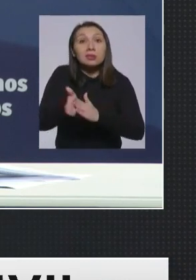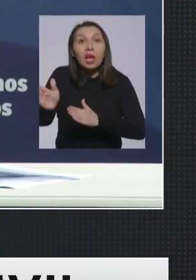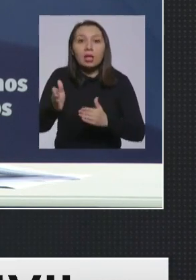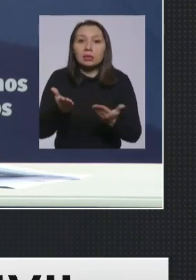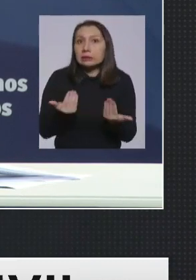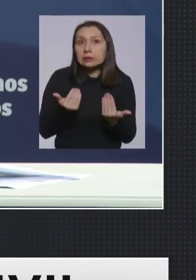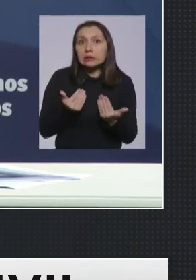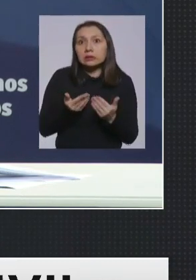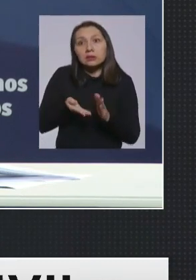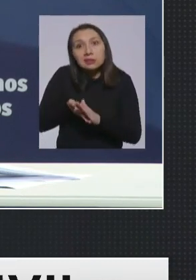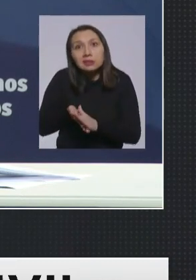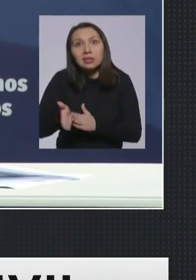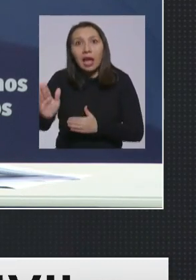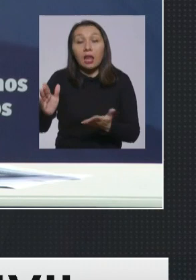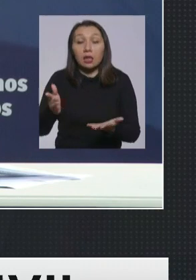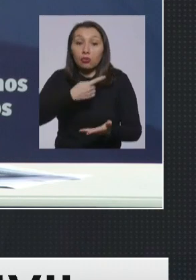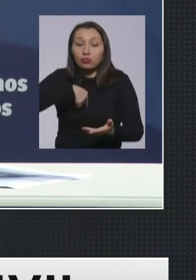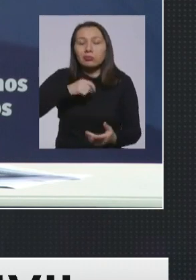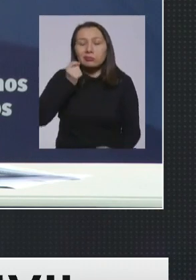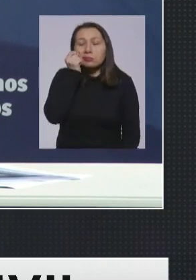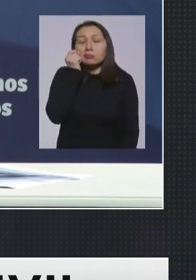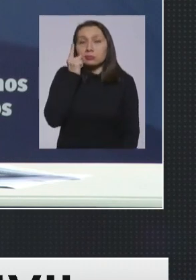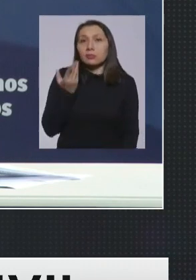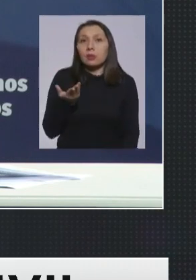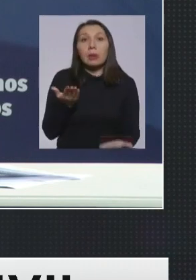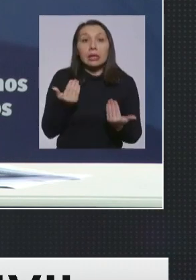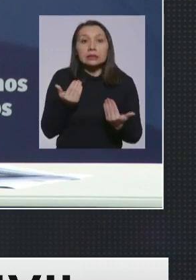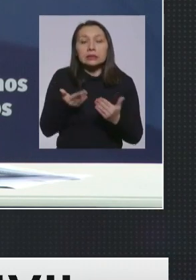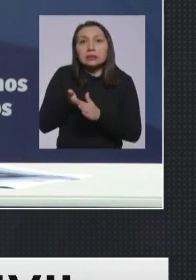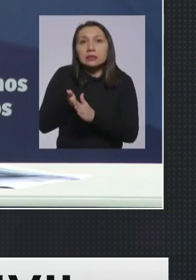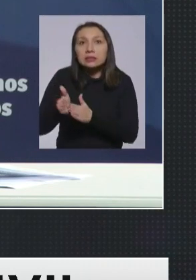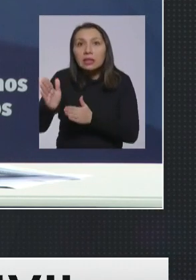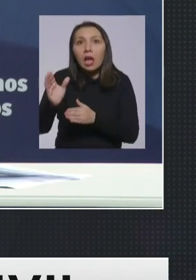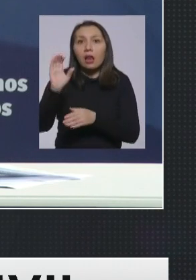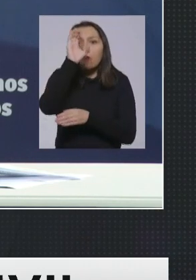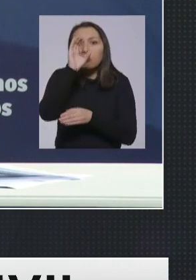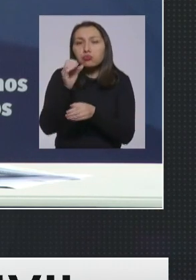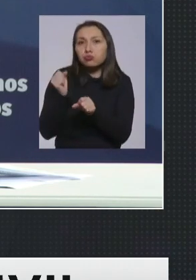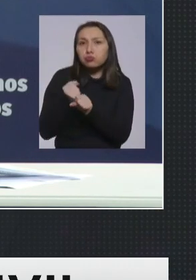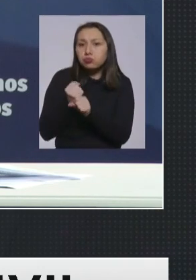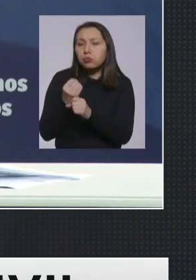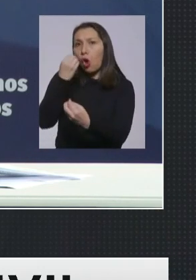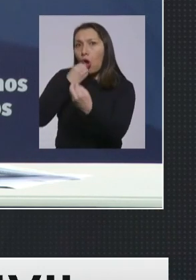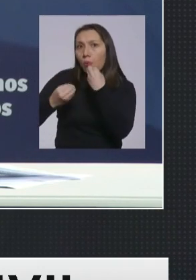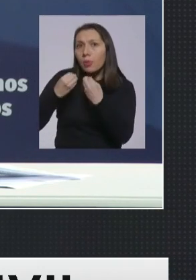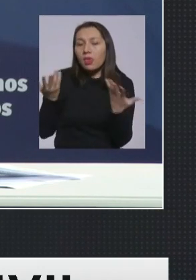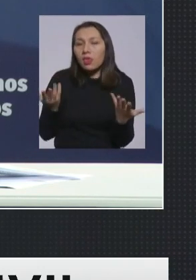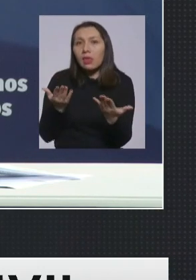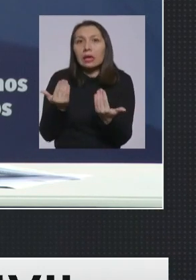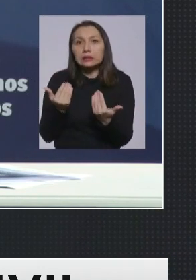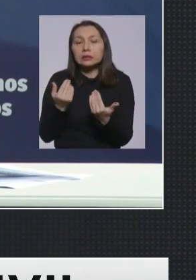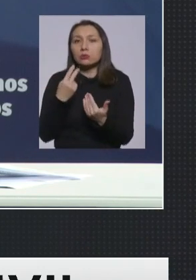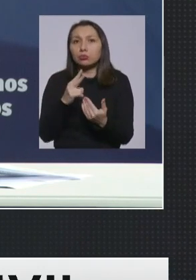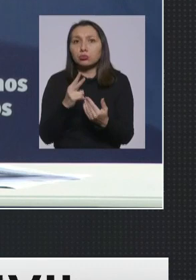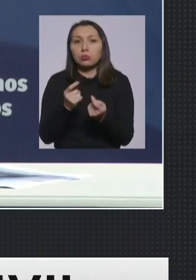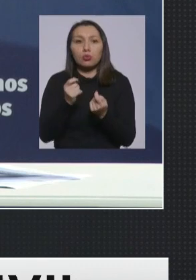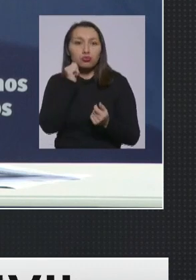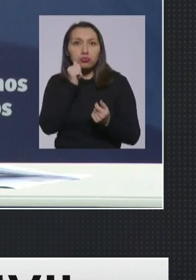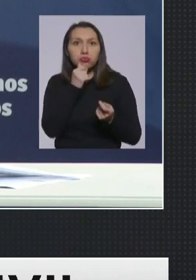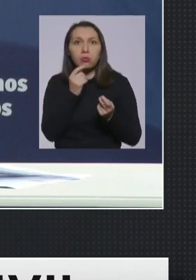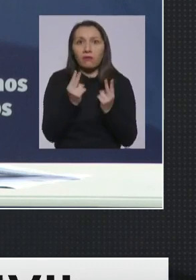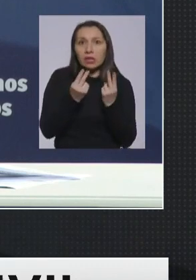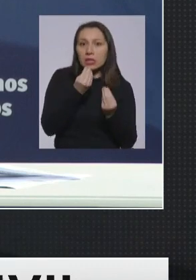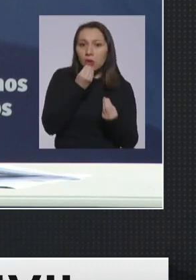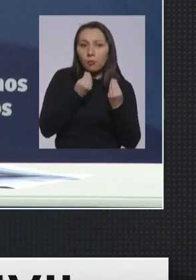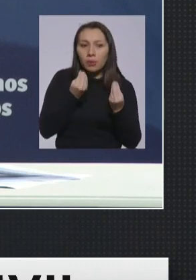necesita salir y eso lo comprendemos porque necesita salir a buscar su alimentación o su sustento y eso lo